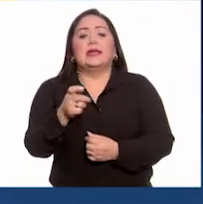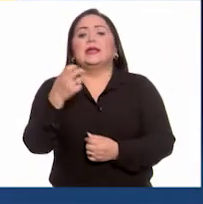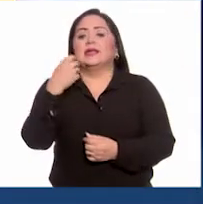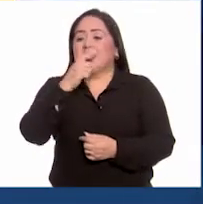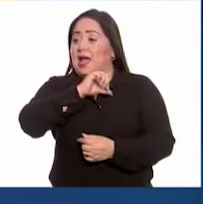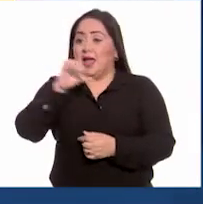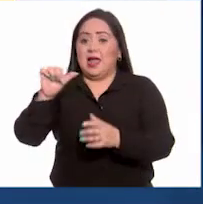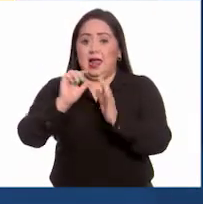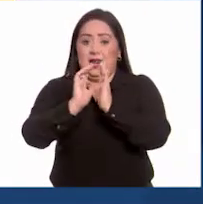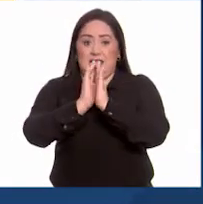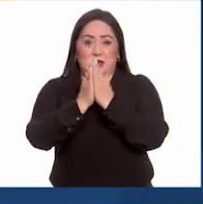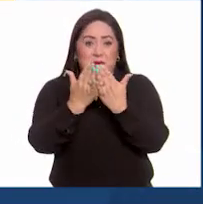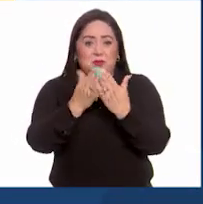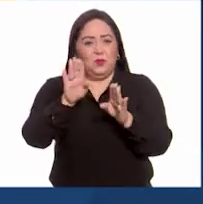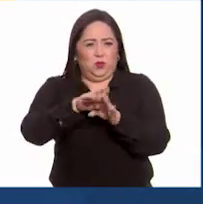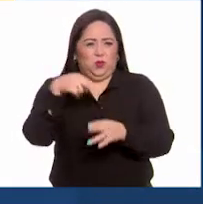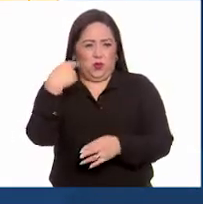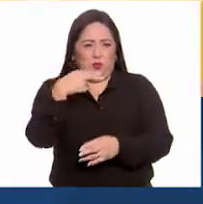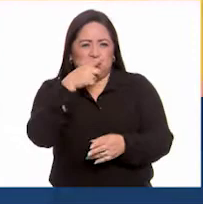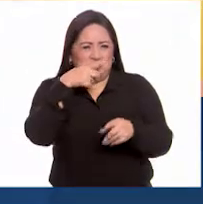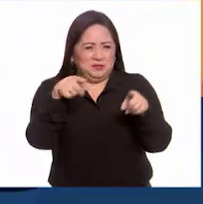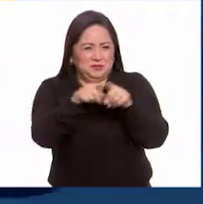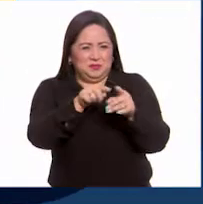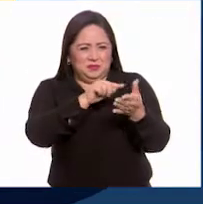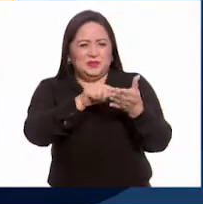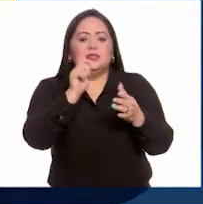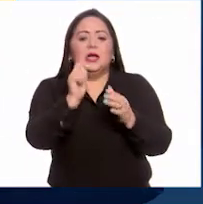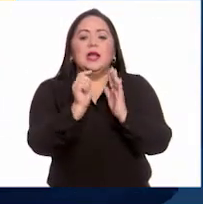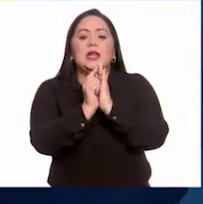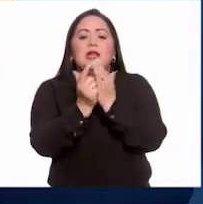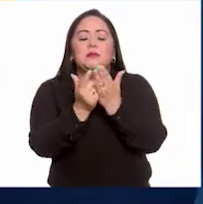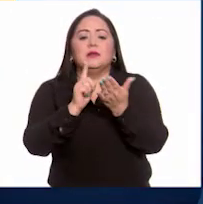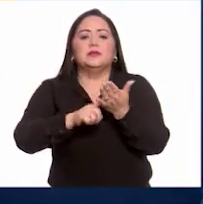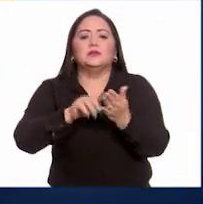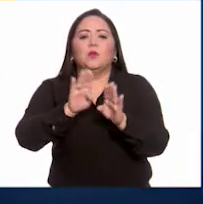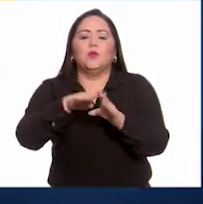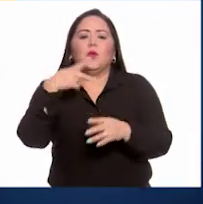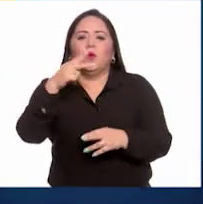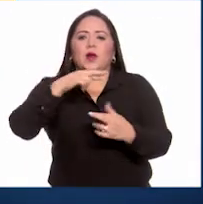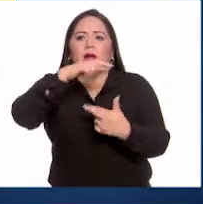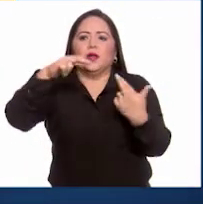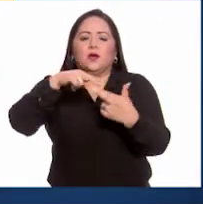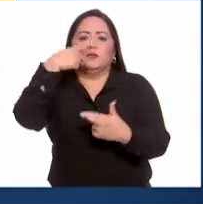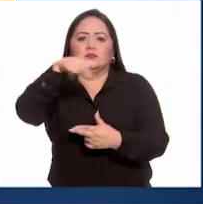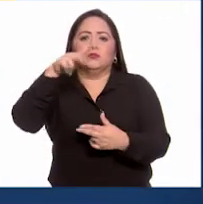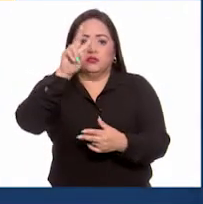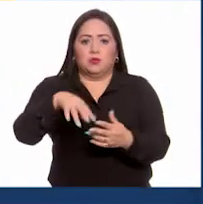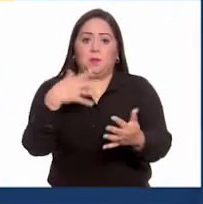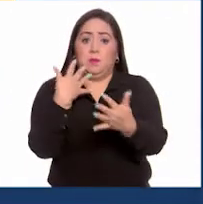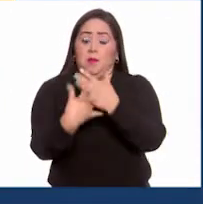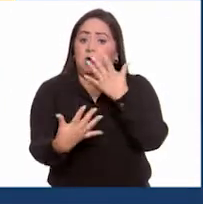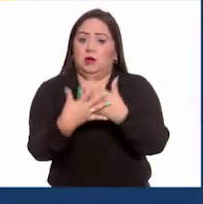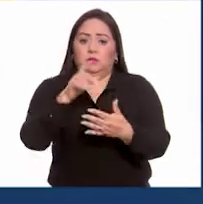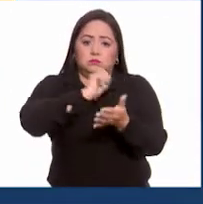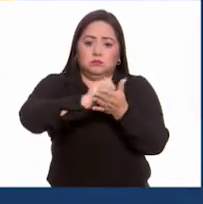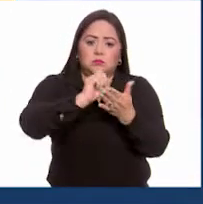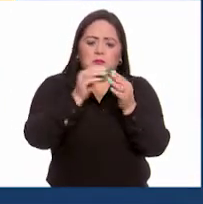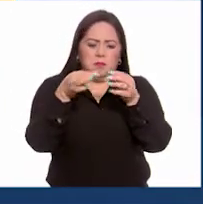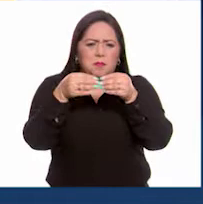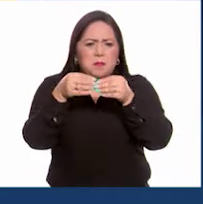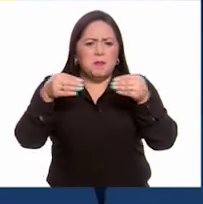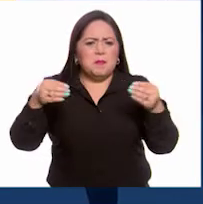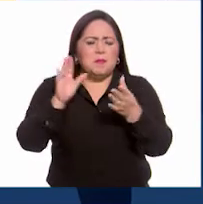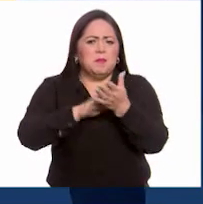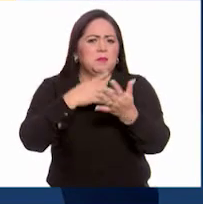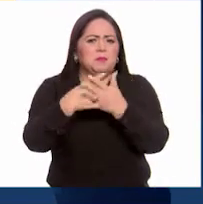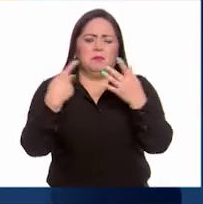al libro cartonero que, como su nombre lo indica, son libros artesanales porque están hechos a mano con portada de cartón